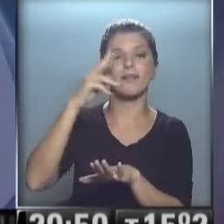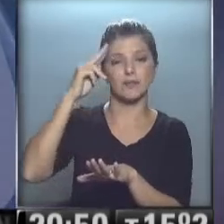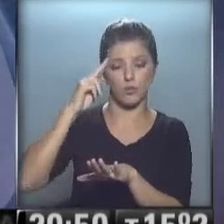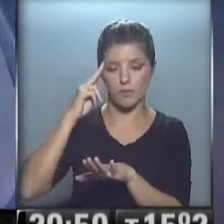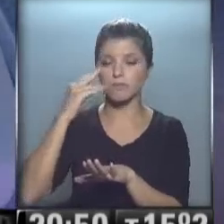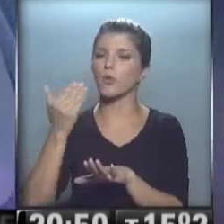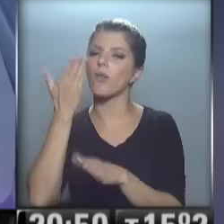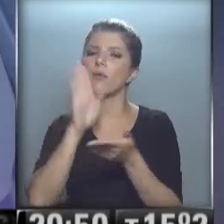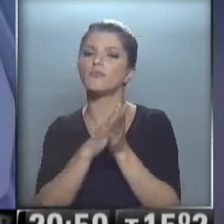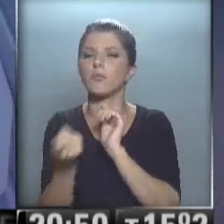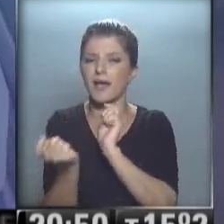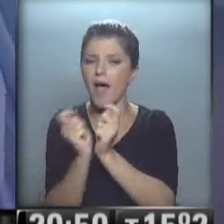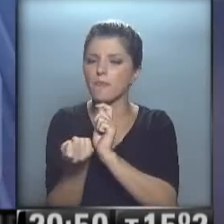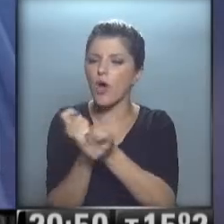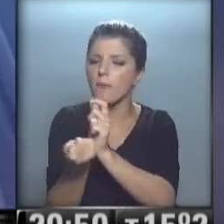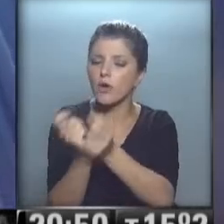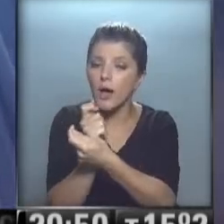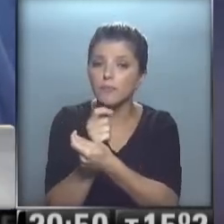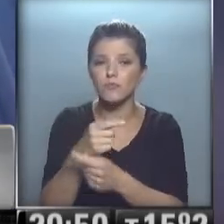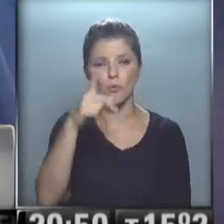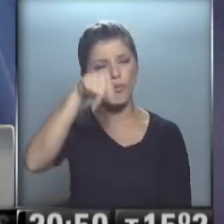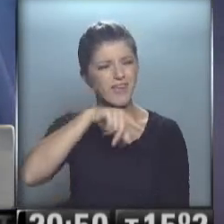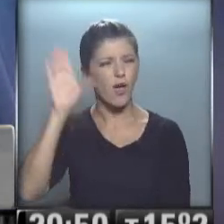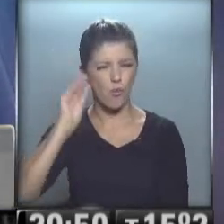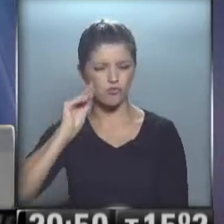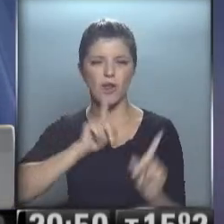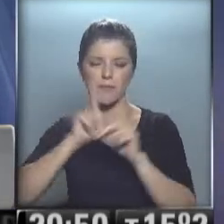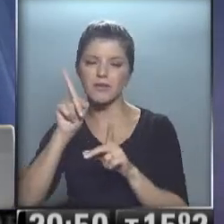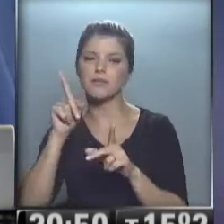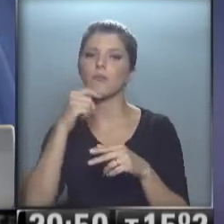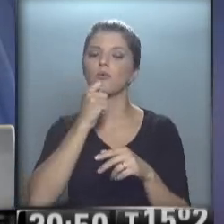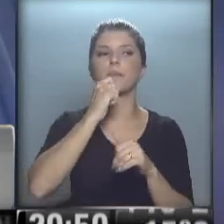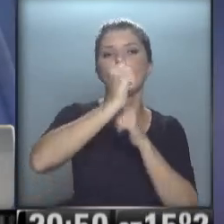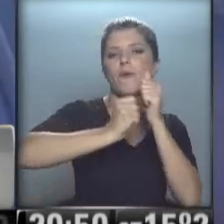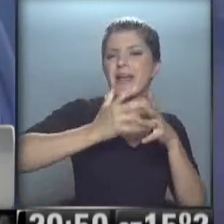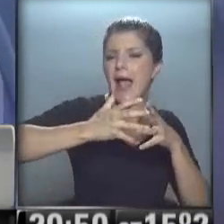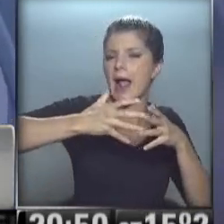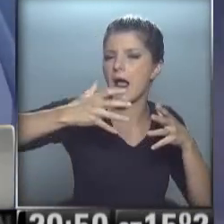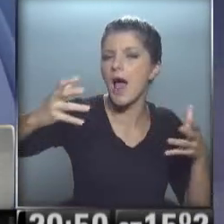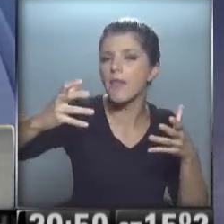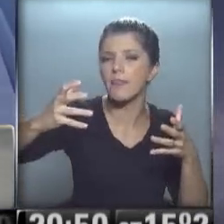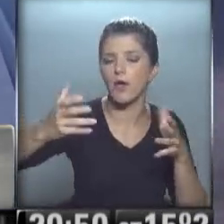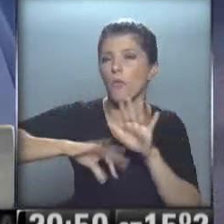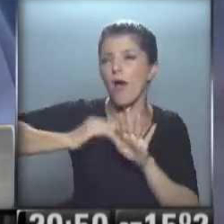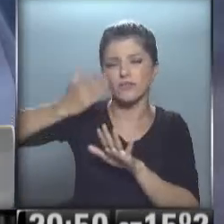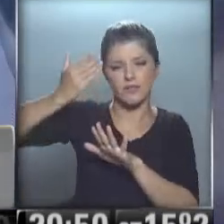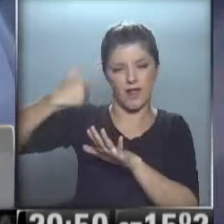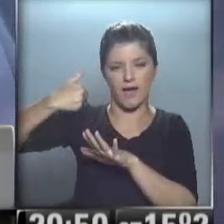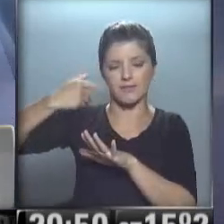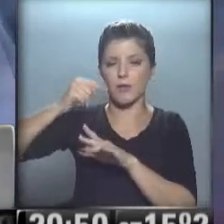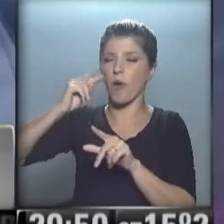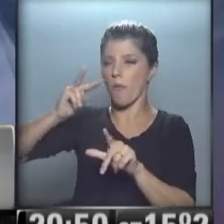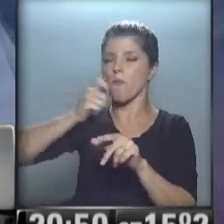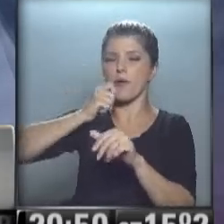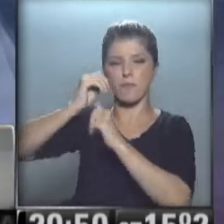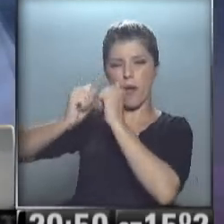tanto de los cambios en el trabajo, vio que ustedes escuchan mucho que ya no hay esas fábricas gigantescas como antaño, eso que uno podía ver en la película